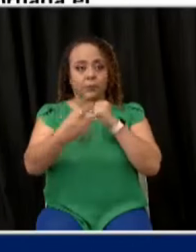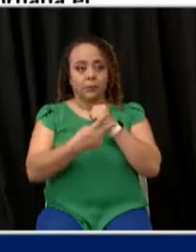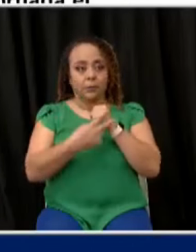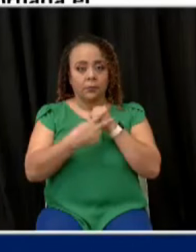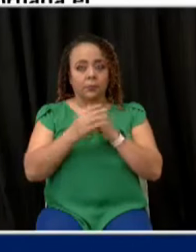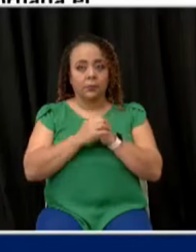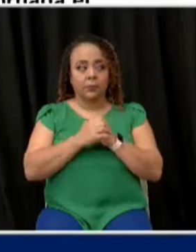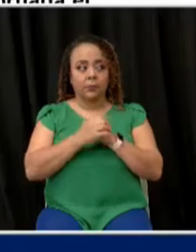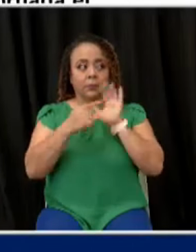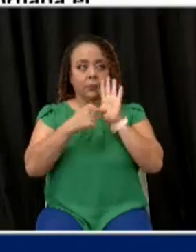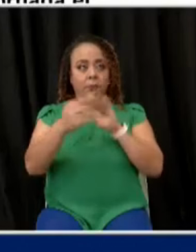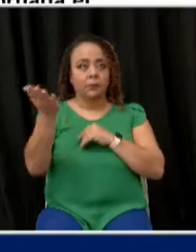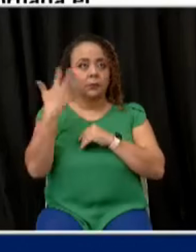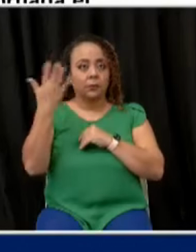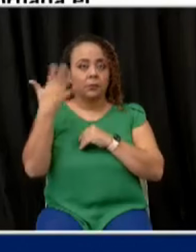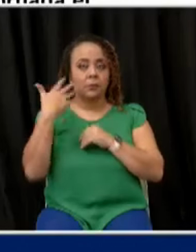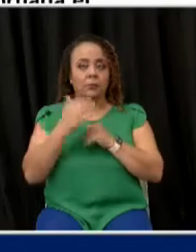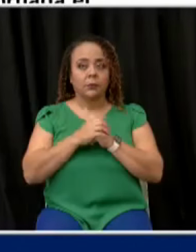expone al calor,